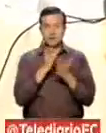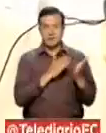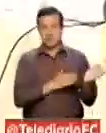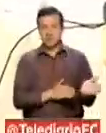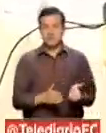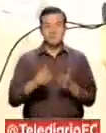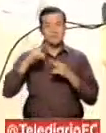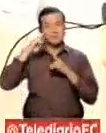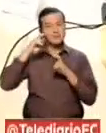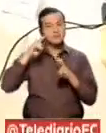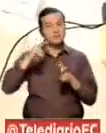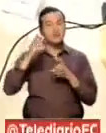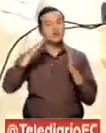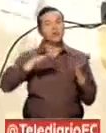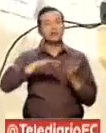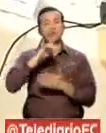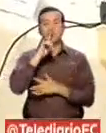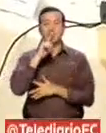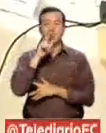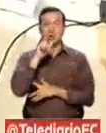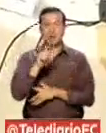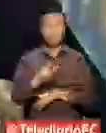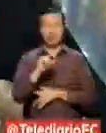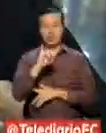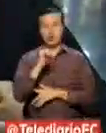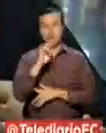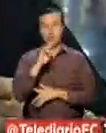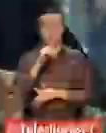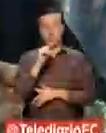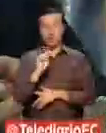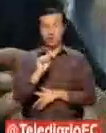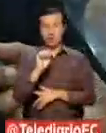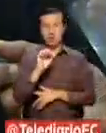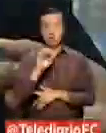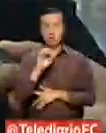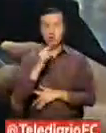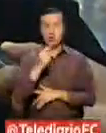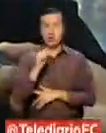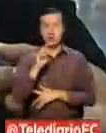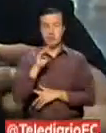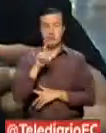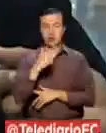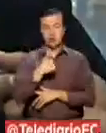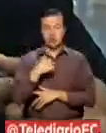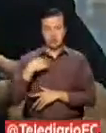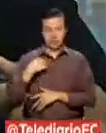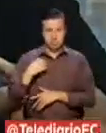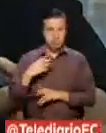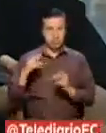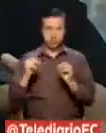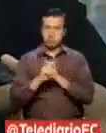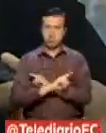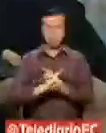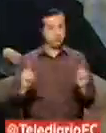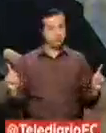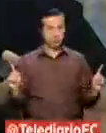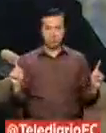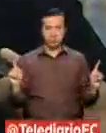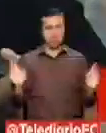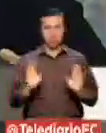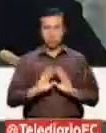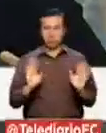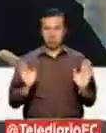para la investigación del asesinato del general Jorge Gabela. Yo no estoy dispuesta. Sí,